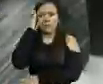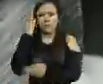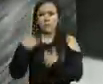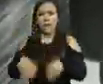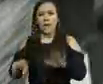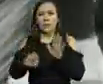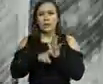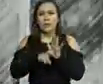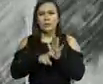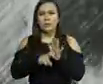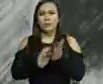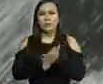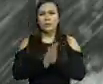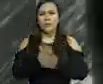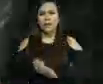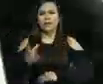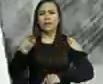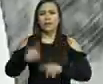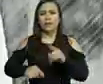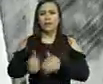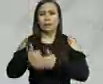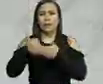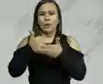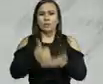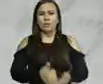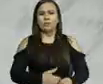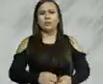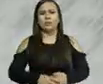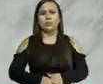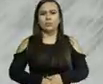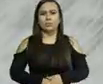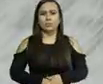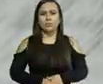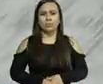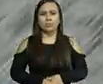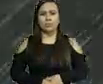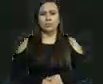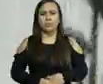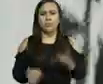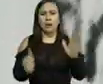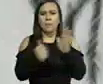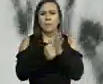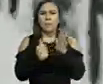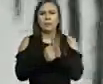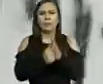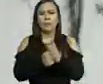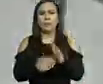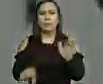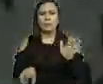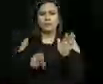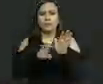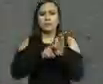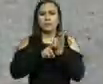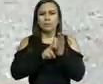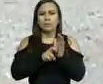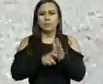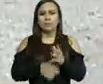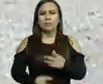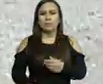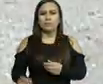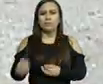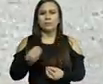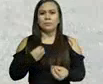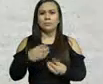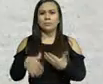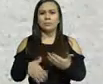estaba ahí nadie la puede ayudar es el señor expreso vio novio pero fue la fuerte del expreso o sea no me parece que que si no sé que él expresó siempre no me